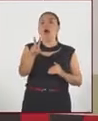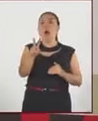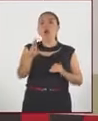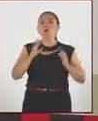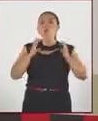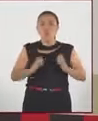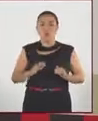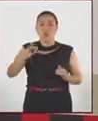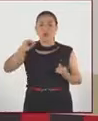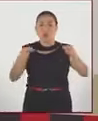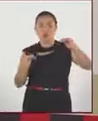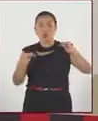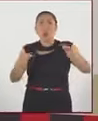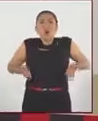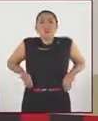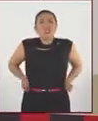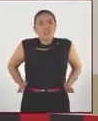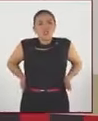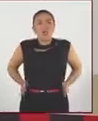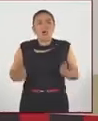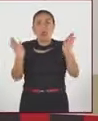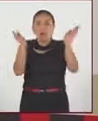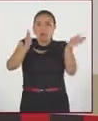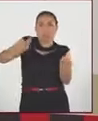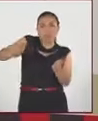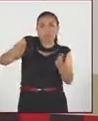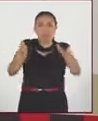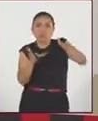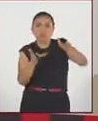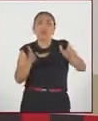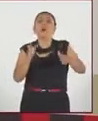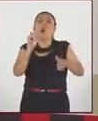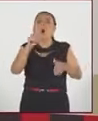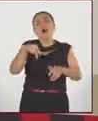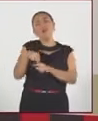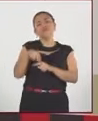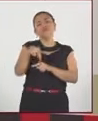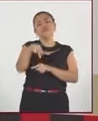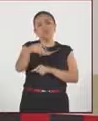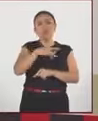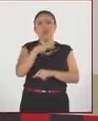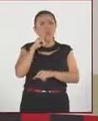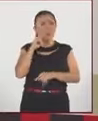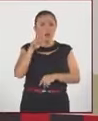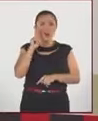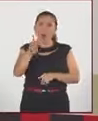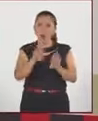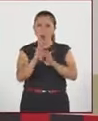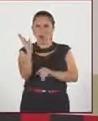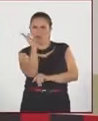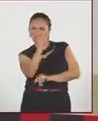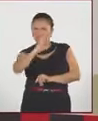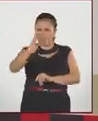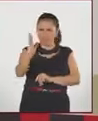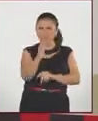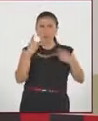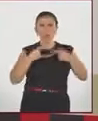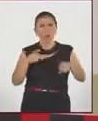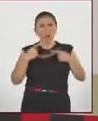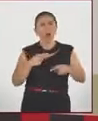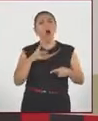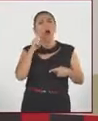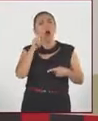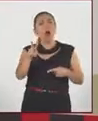la cintura e inclinación del tronco al caminar o al estar de pie es muy frecuente que se observe en pacientes que